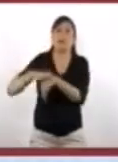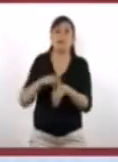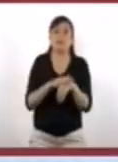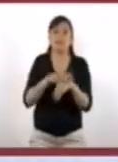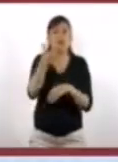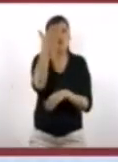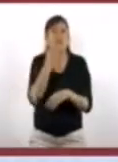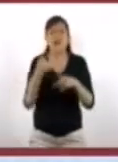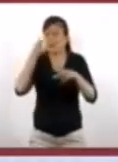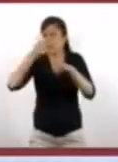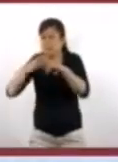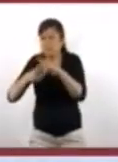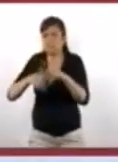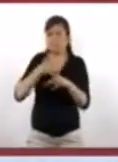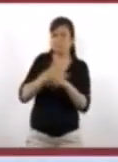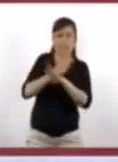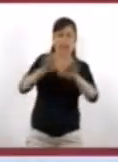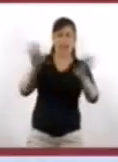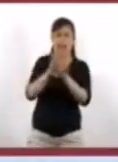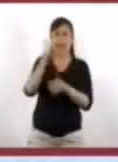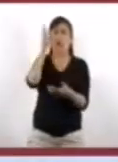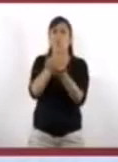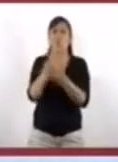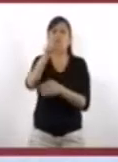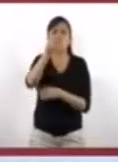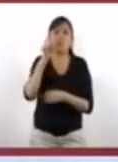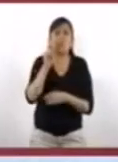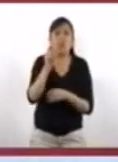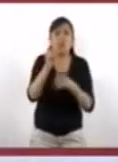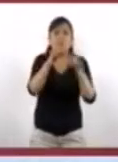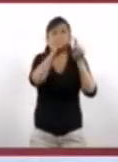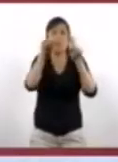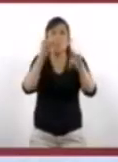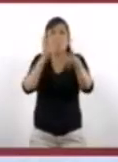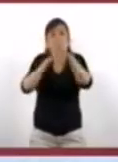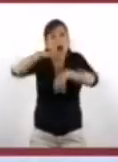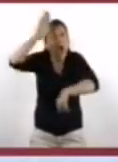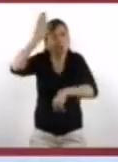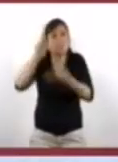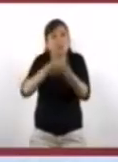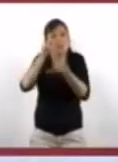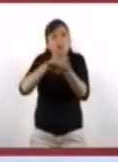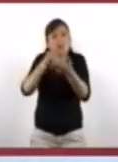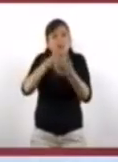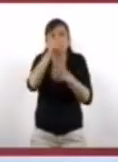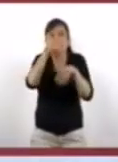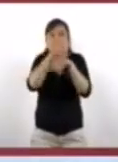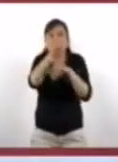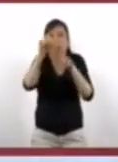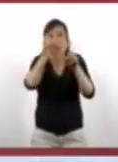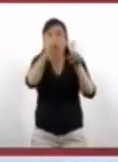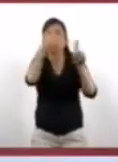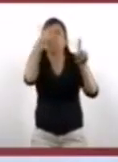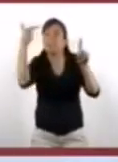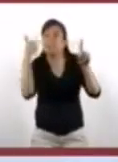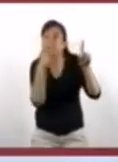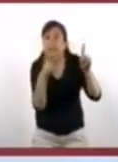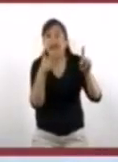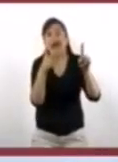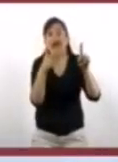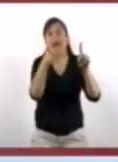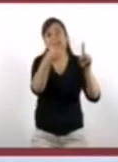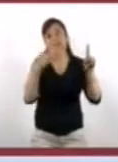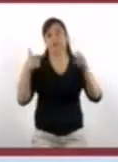operaciones. Basta con observar los datos que se repiten mayor número de veces. Ahora veamos sus